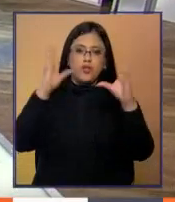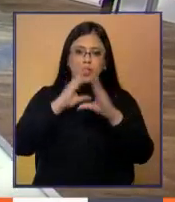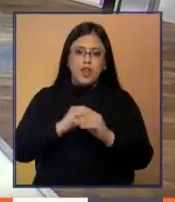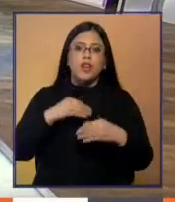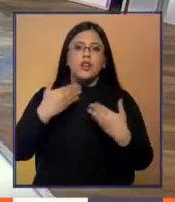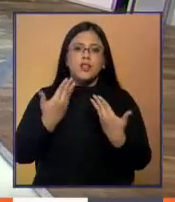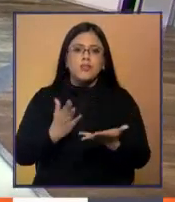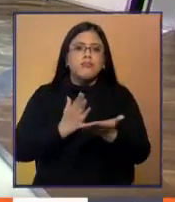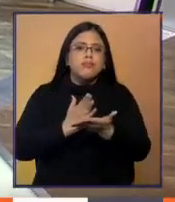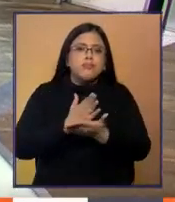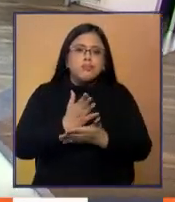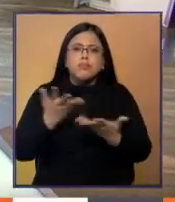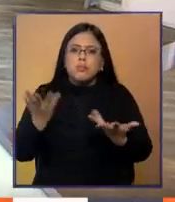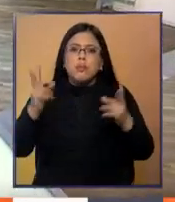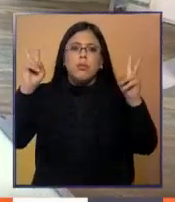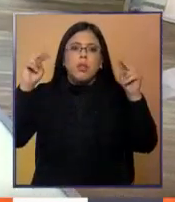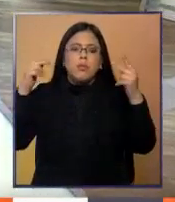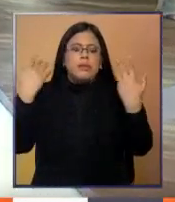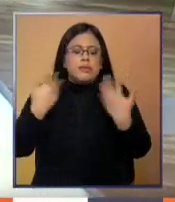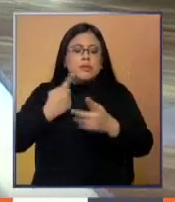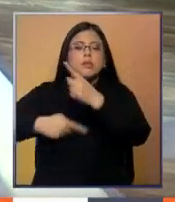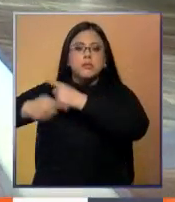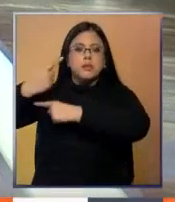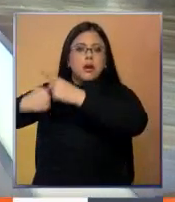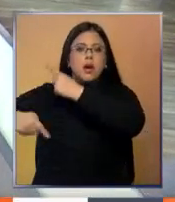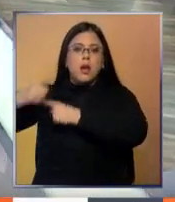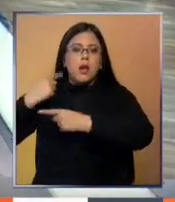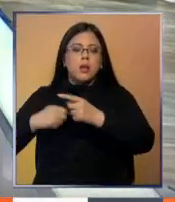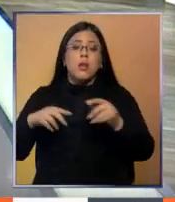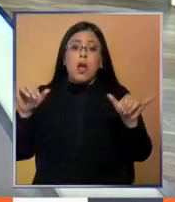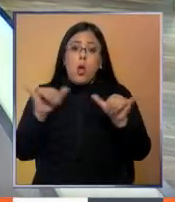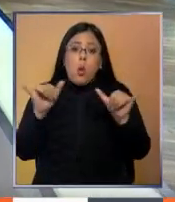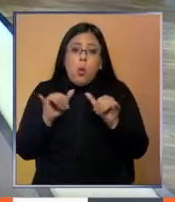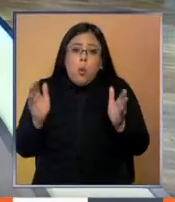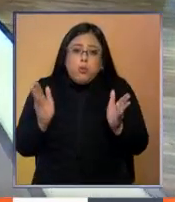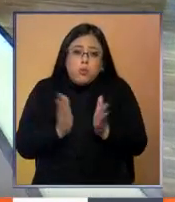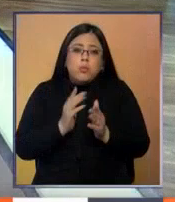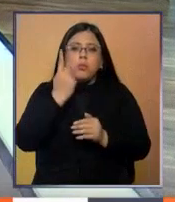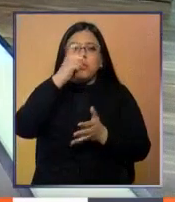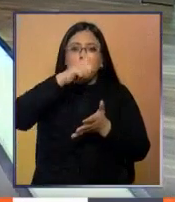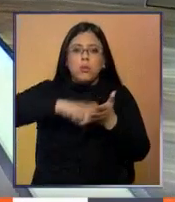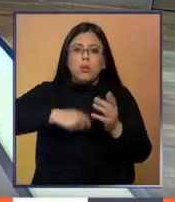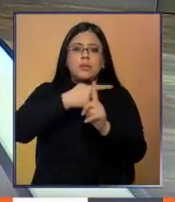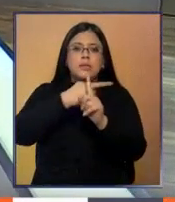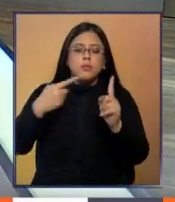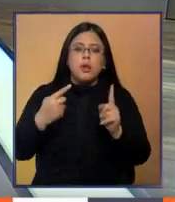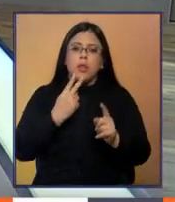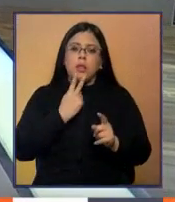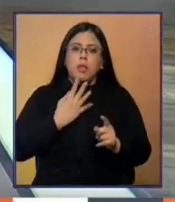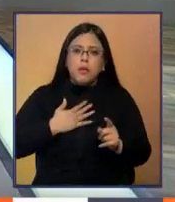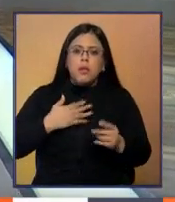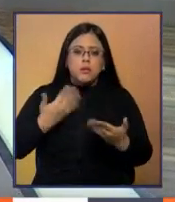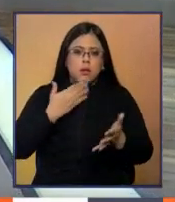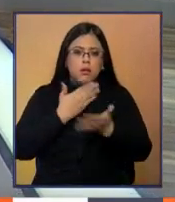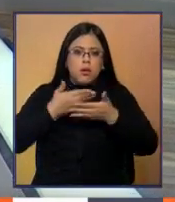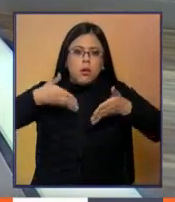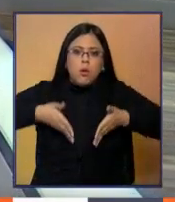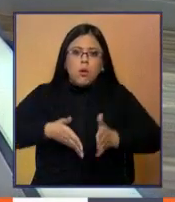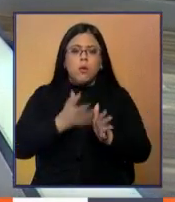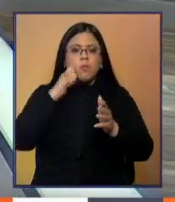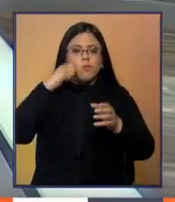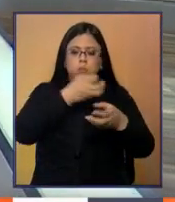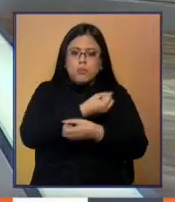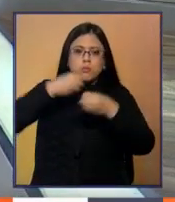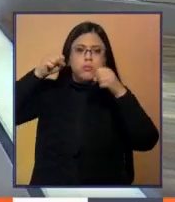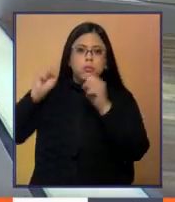Vamos a partir con la conmoción que causa la historia de una guagua de solo un mes y medio de vida que apenas nació fue abandonada en el